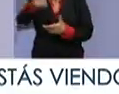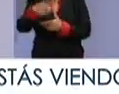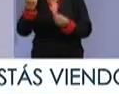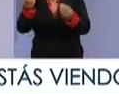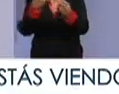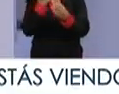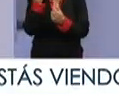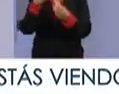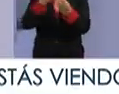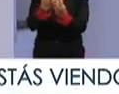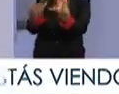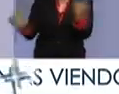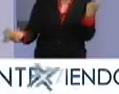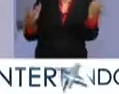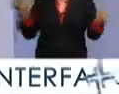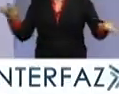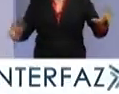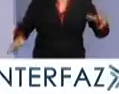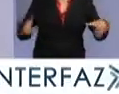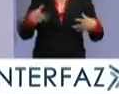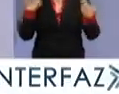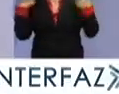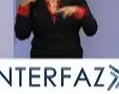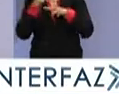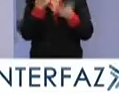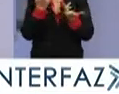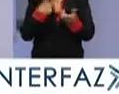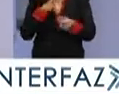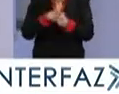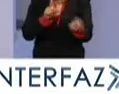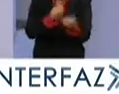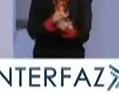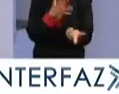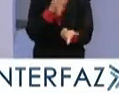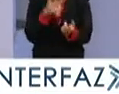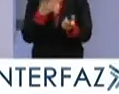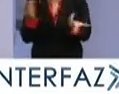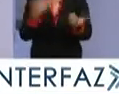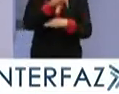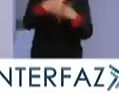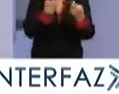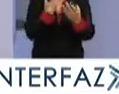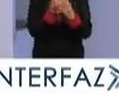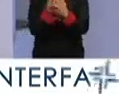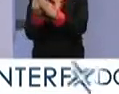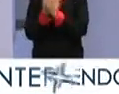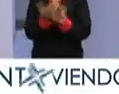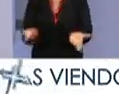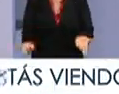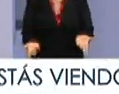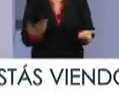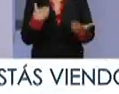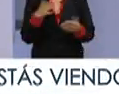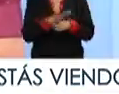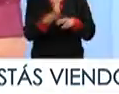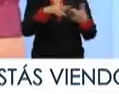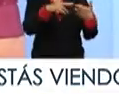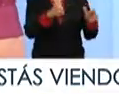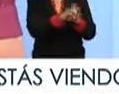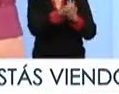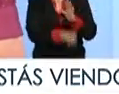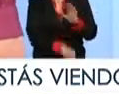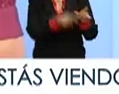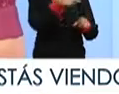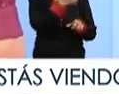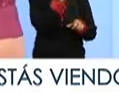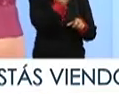son tantos los alumnos que a veces se pierde un poquito esa personalización de la educación, ¿no? Claro. ¿Y qué vinculación tienen, por ejemplo,